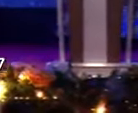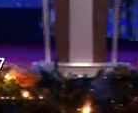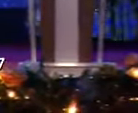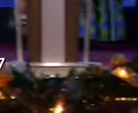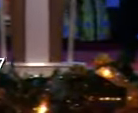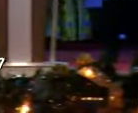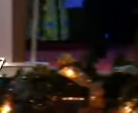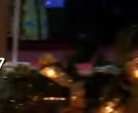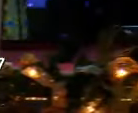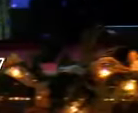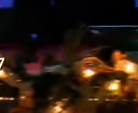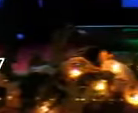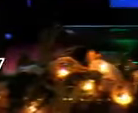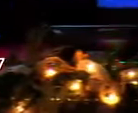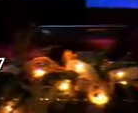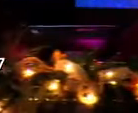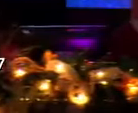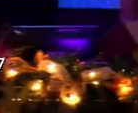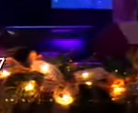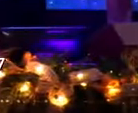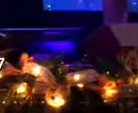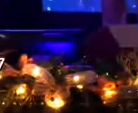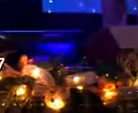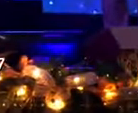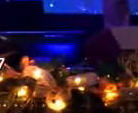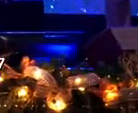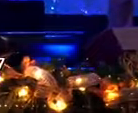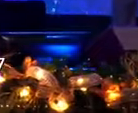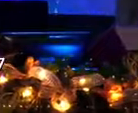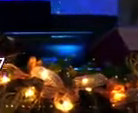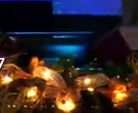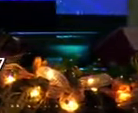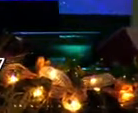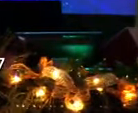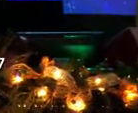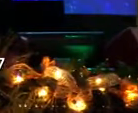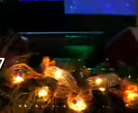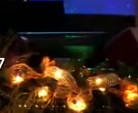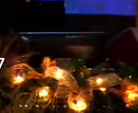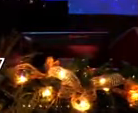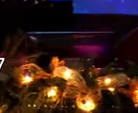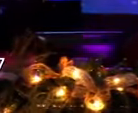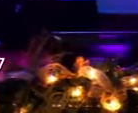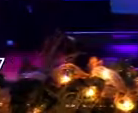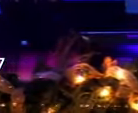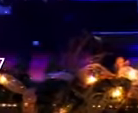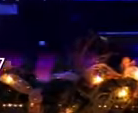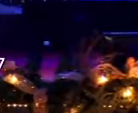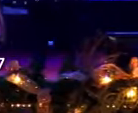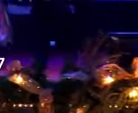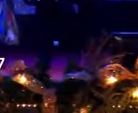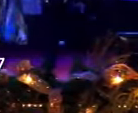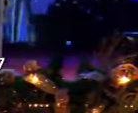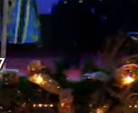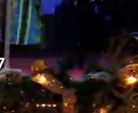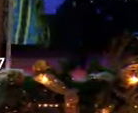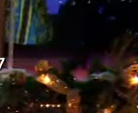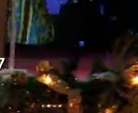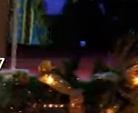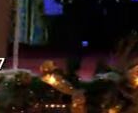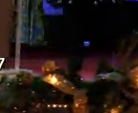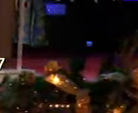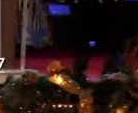Que ganaré la batalla, tú ganarás la batalla. Yo ganaré la batalla, tú ganarás